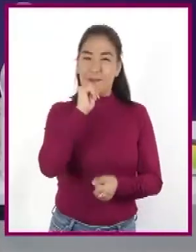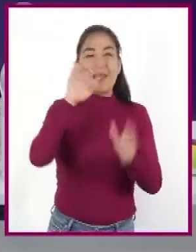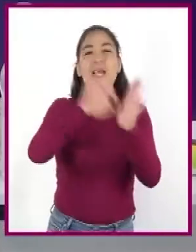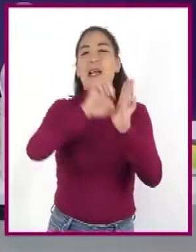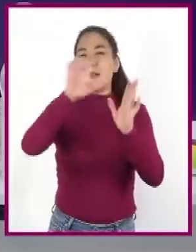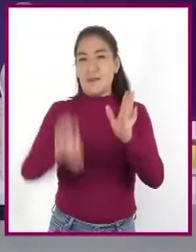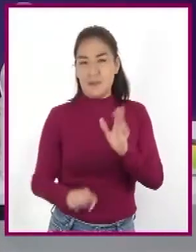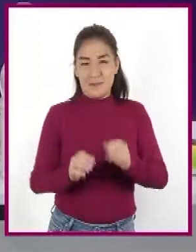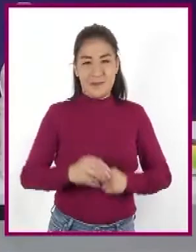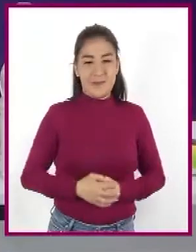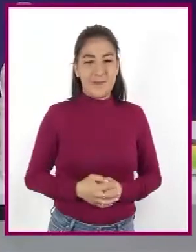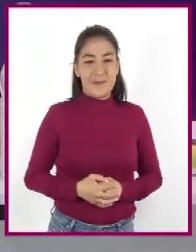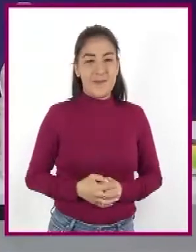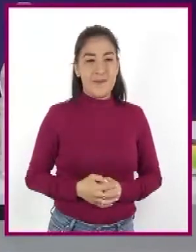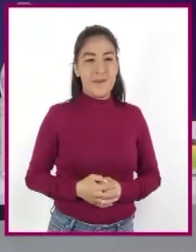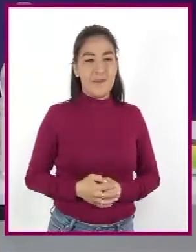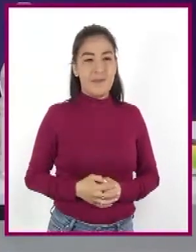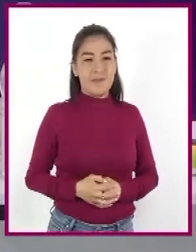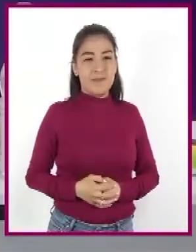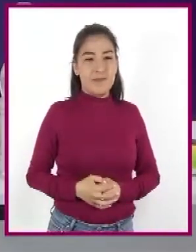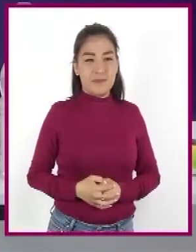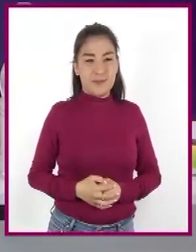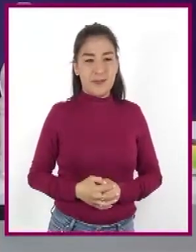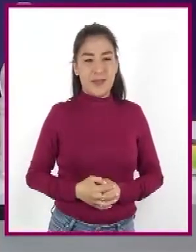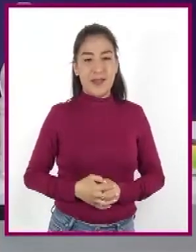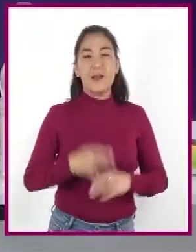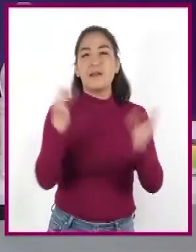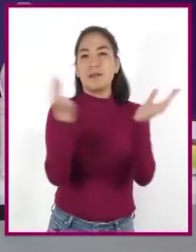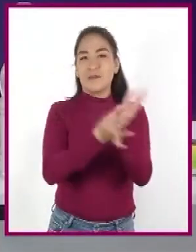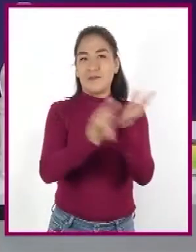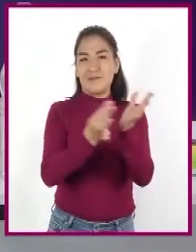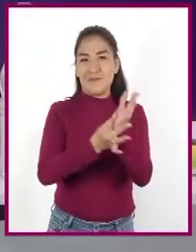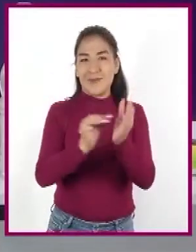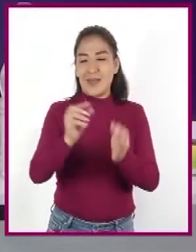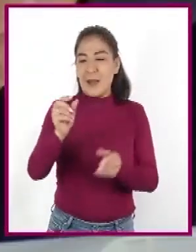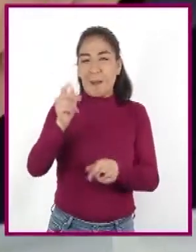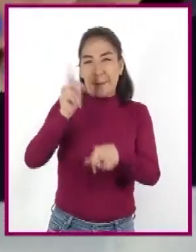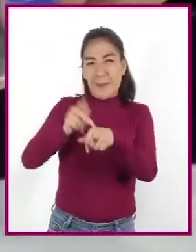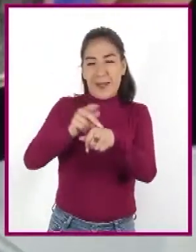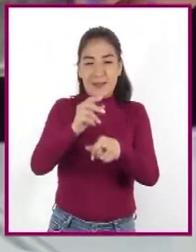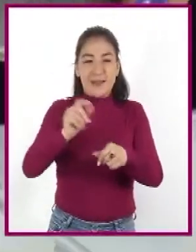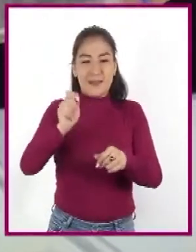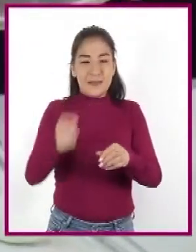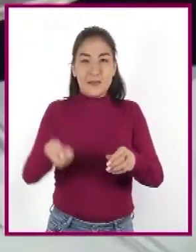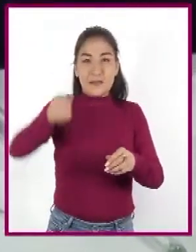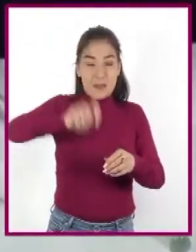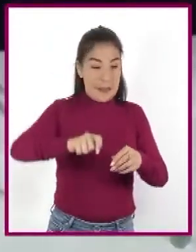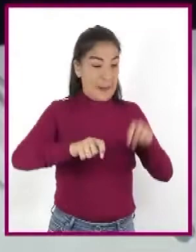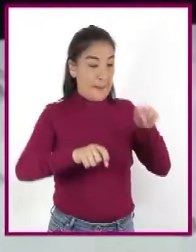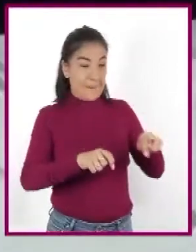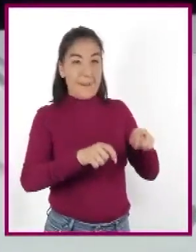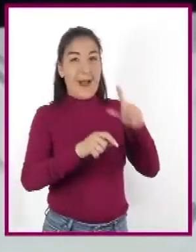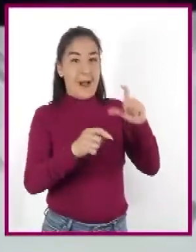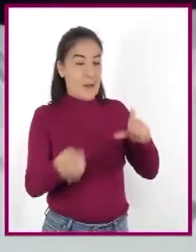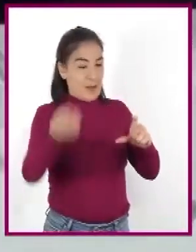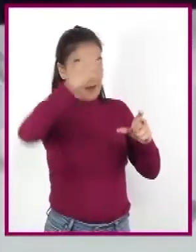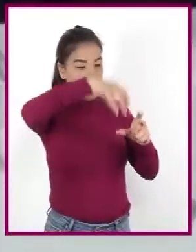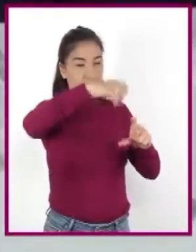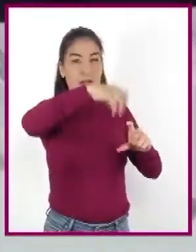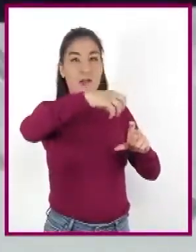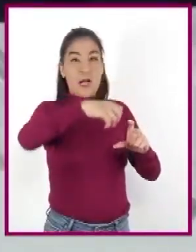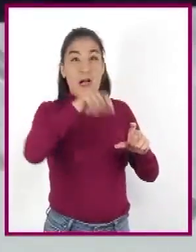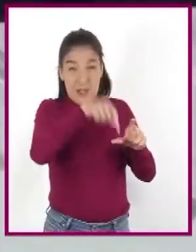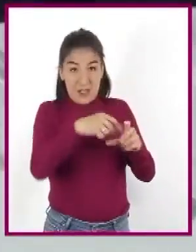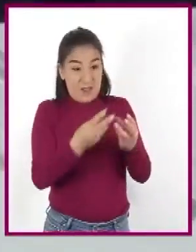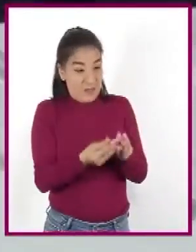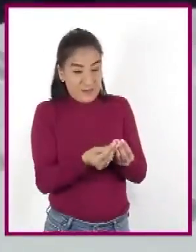es agregar virutas de algún metal en el agua. En este caso, estas no se disolverán, por lo